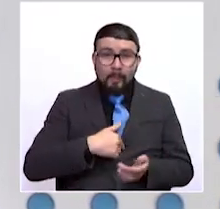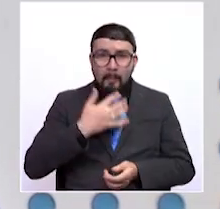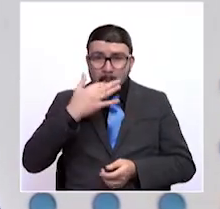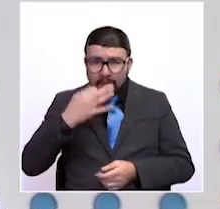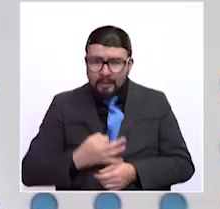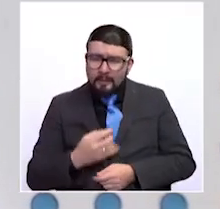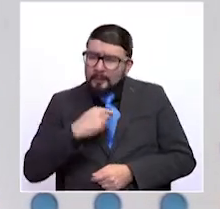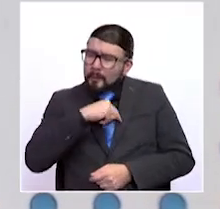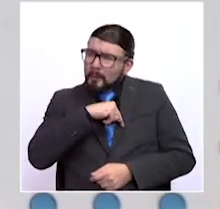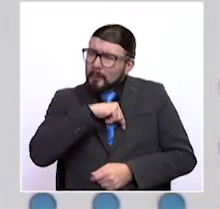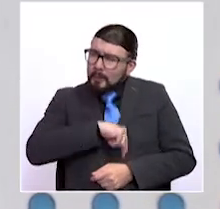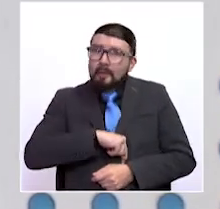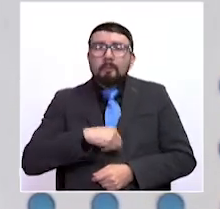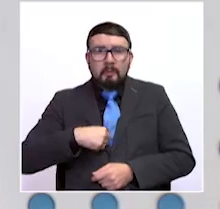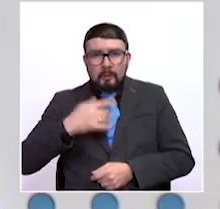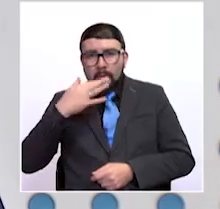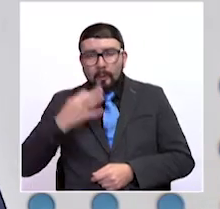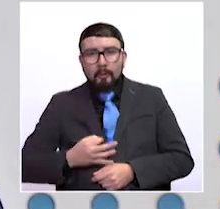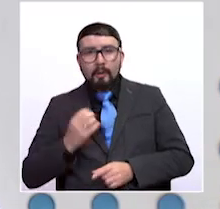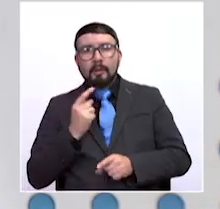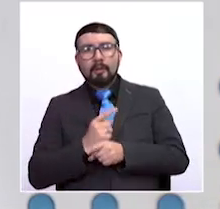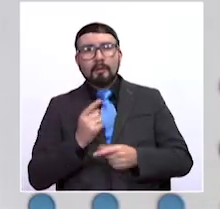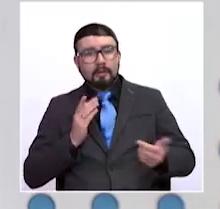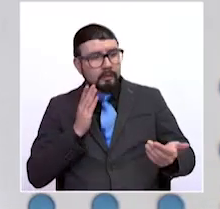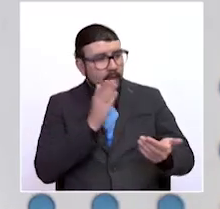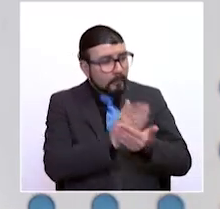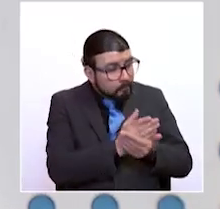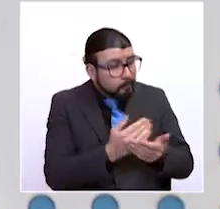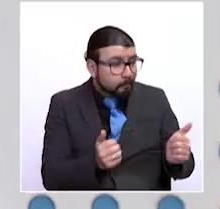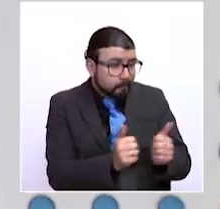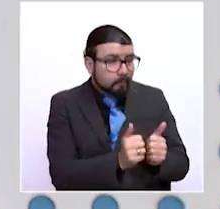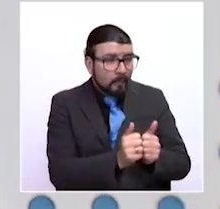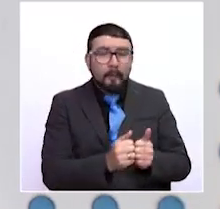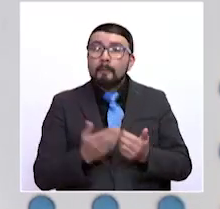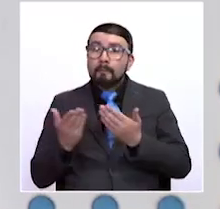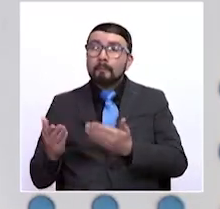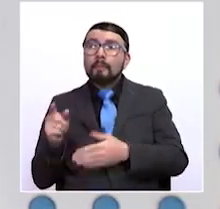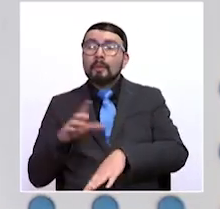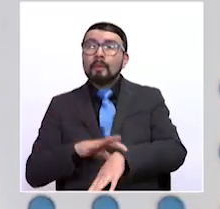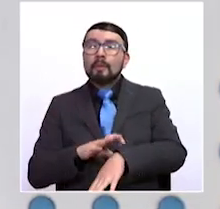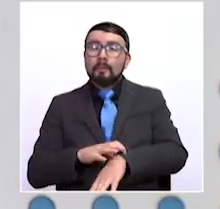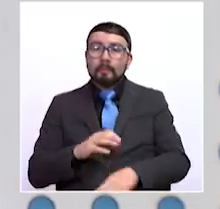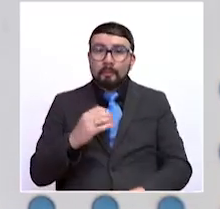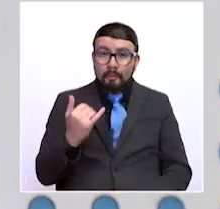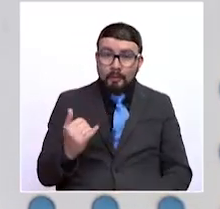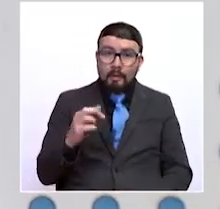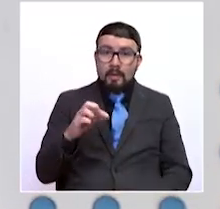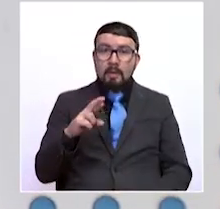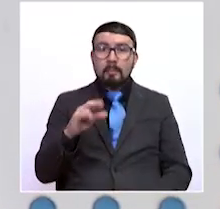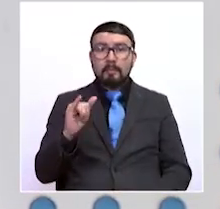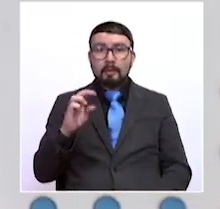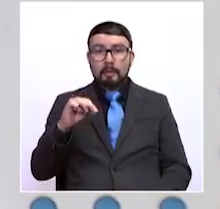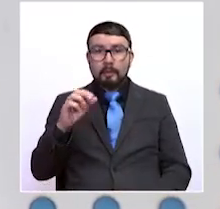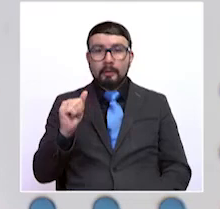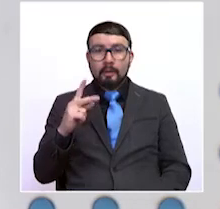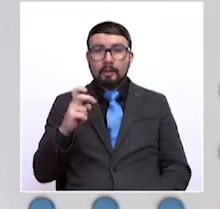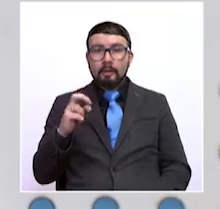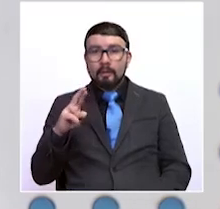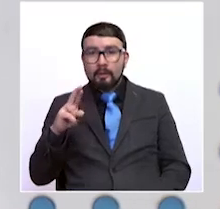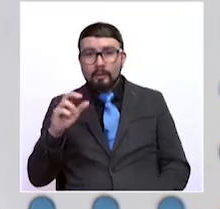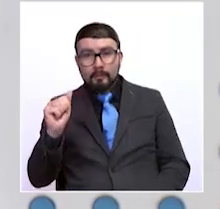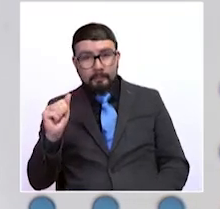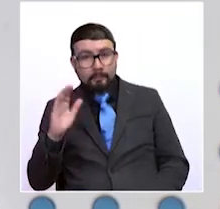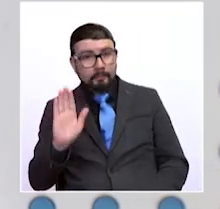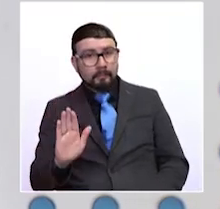de mi alma. Hoy presento aquí a la doctora Primavera Quirot, es residente de tercer año de